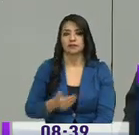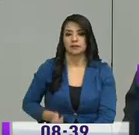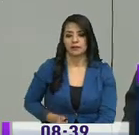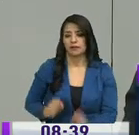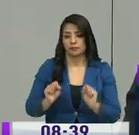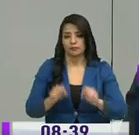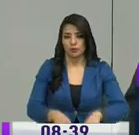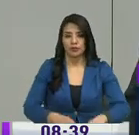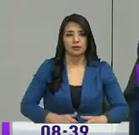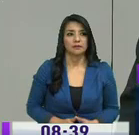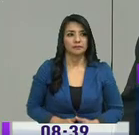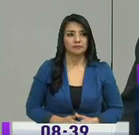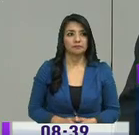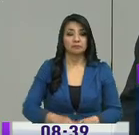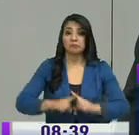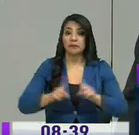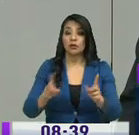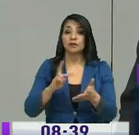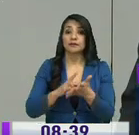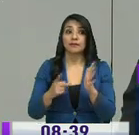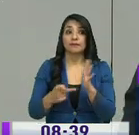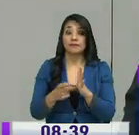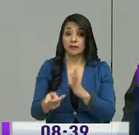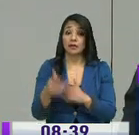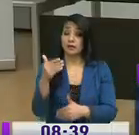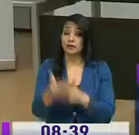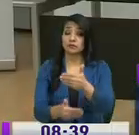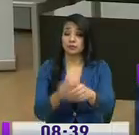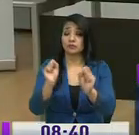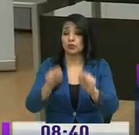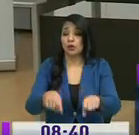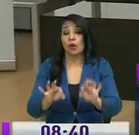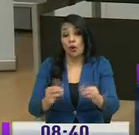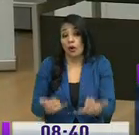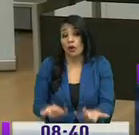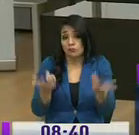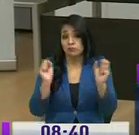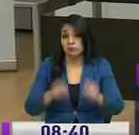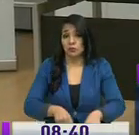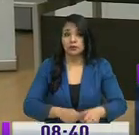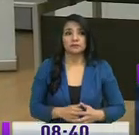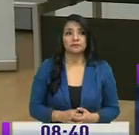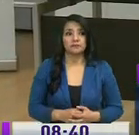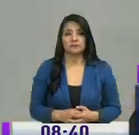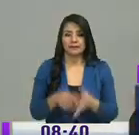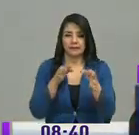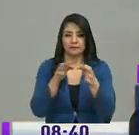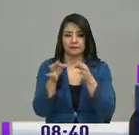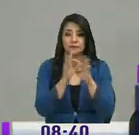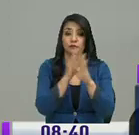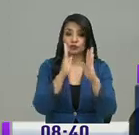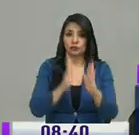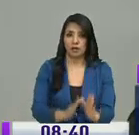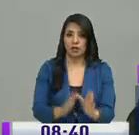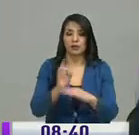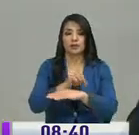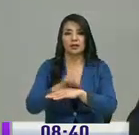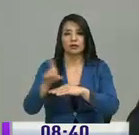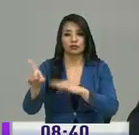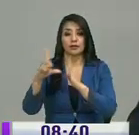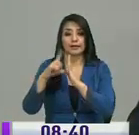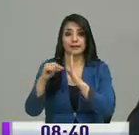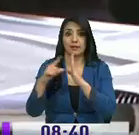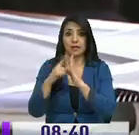República. Esto no significa que no podrán hacerlo también de inmediato. Finalmente indicó que a los funcionarios y directores que otorgaron dichos permisos sin